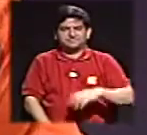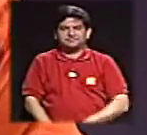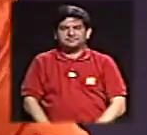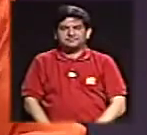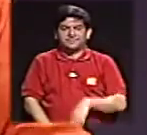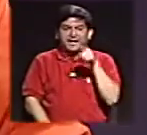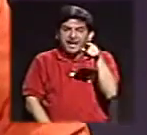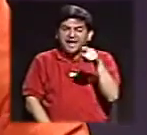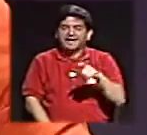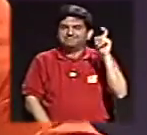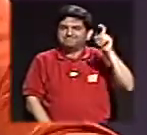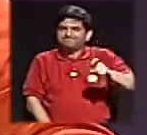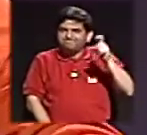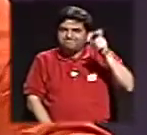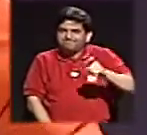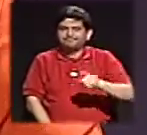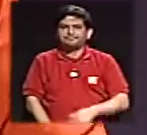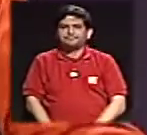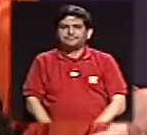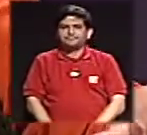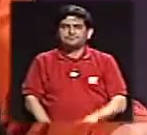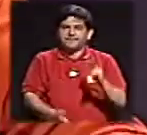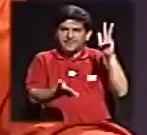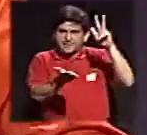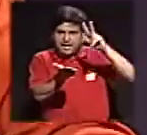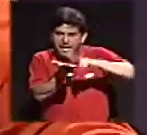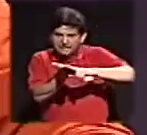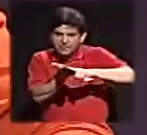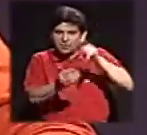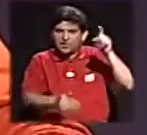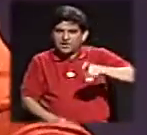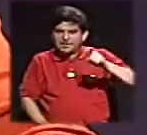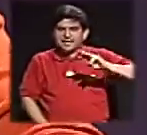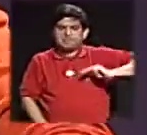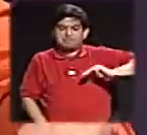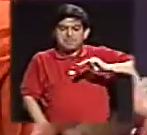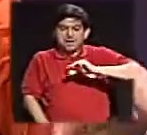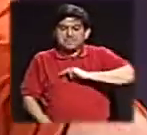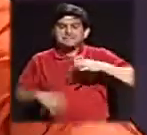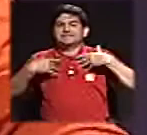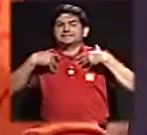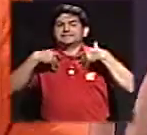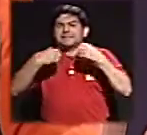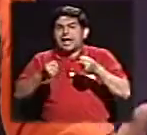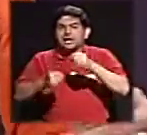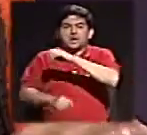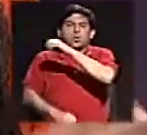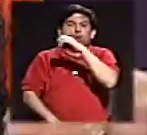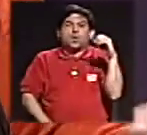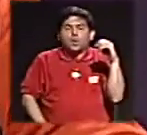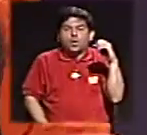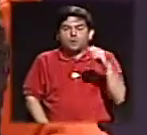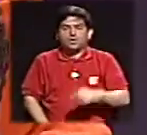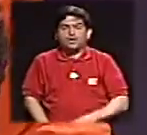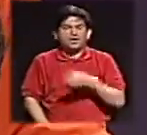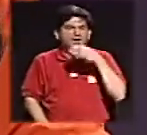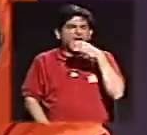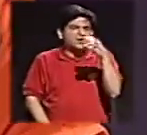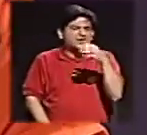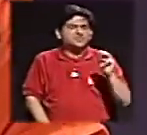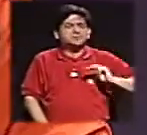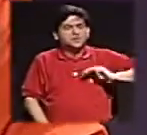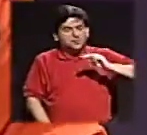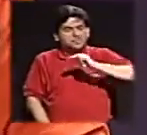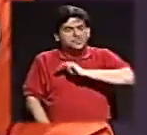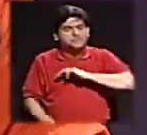sentido es que quien lo apruebe, sea el Ministerio de Salud porque la recomendación es al